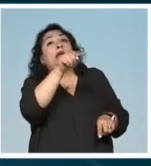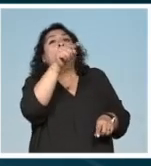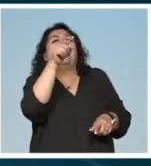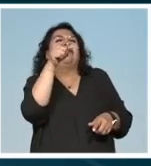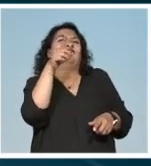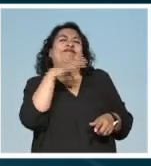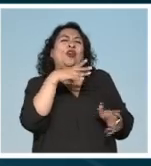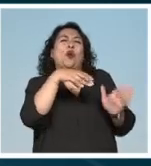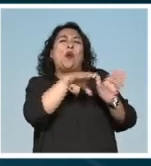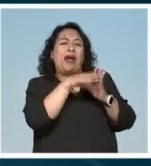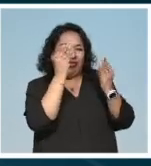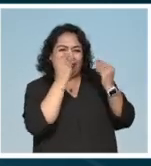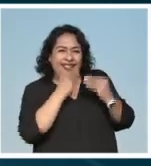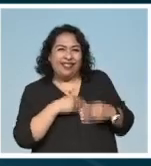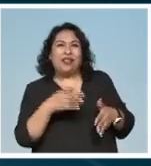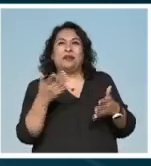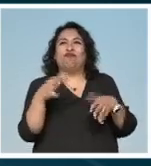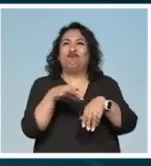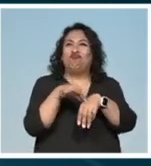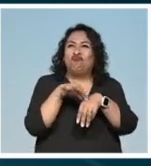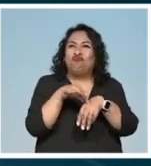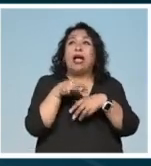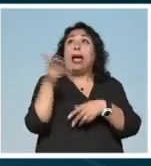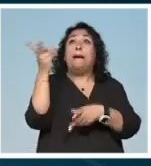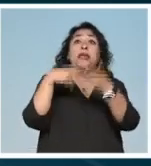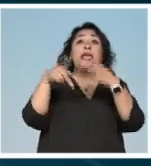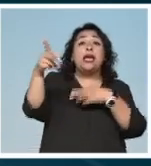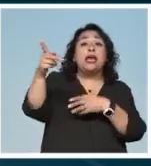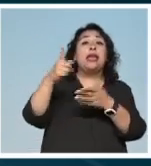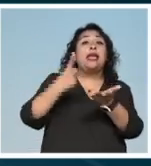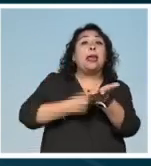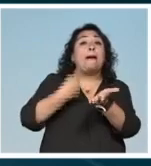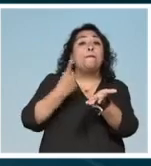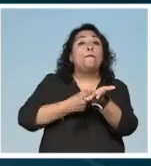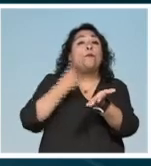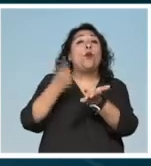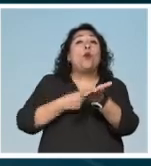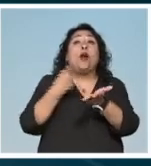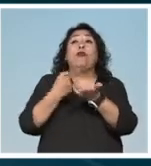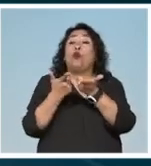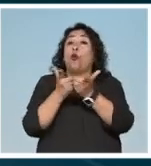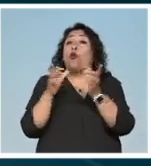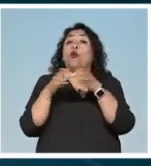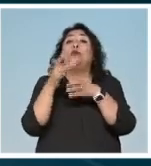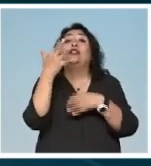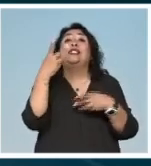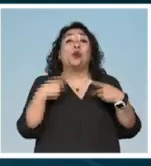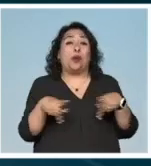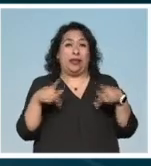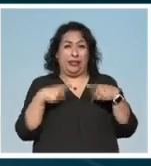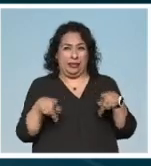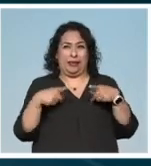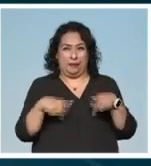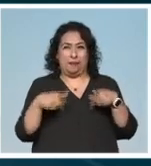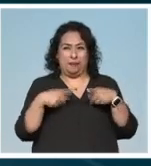camerinos, viniendo desde Irapuato, una compañía de 50 personas,